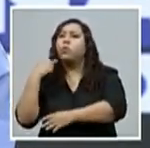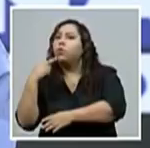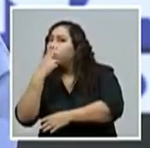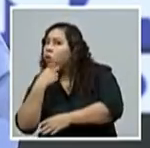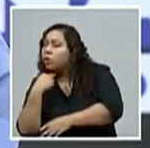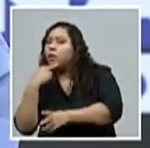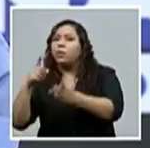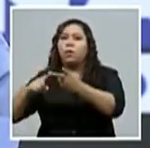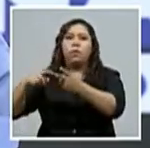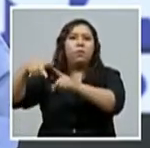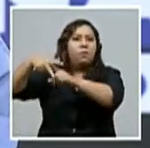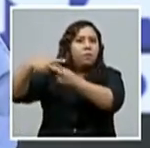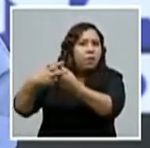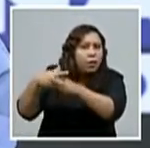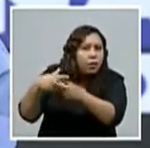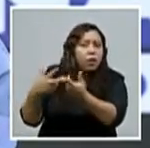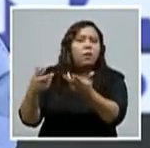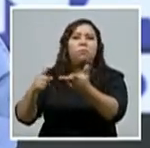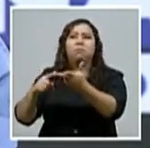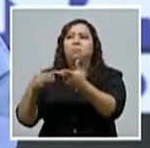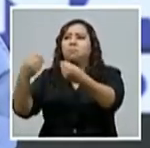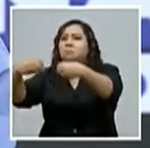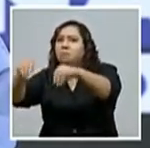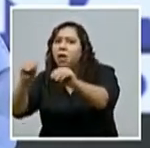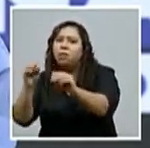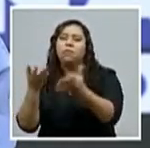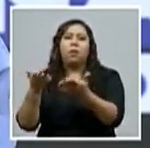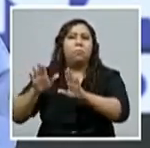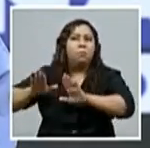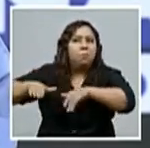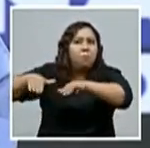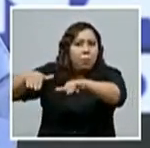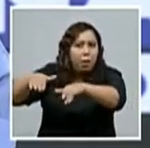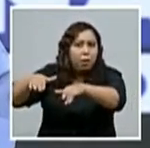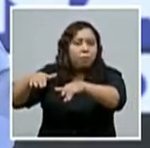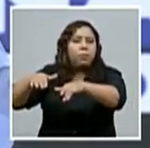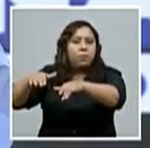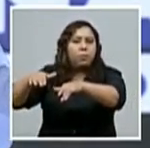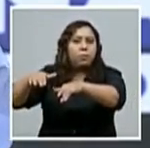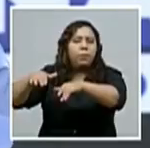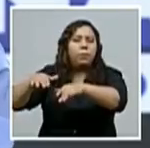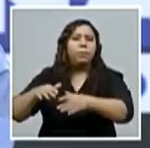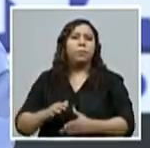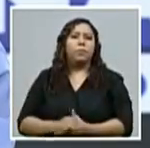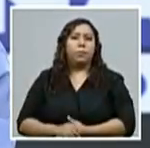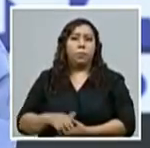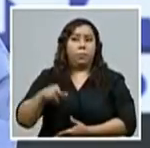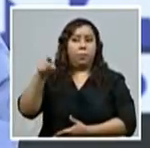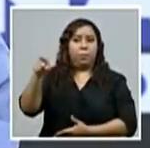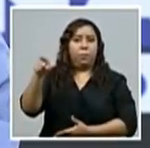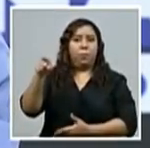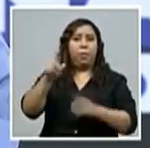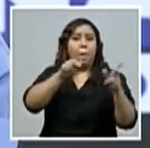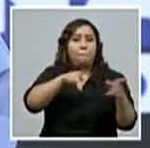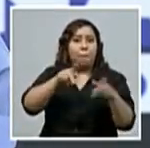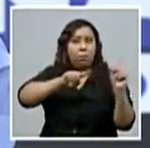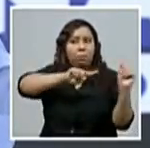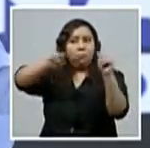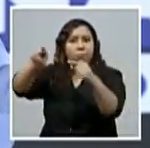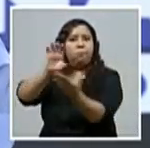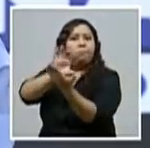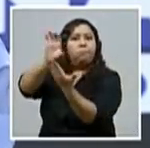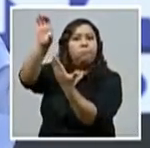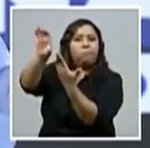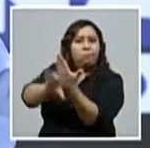pilotaje, mercados autorizados y el sector maquilador, quienes atenderán a sus clientes según el calendario de circulación.